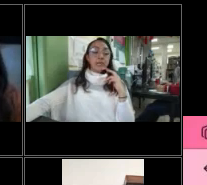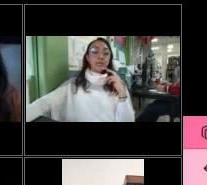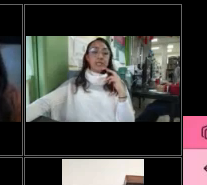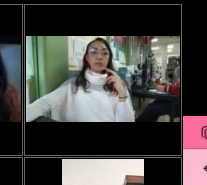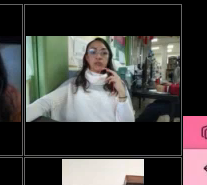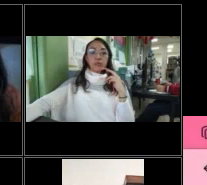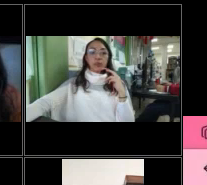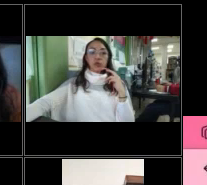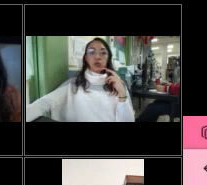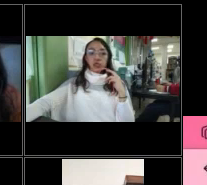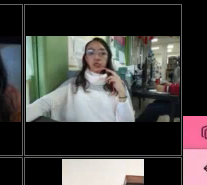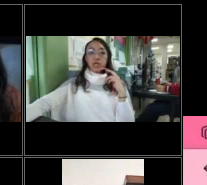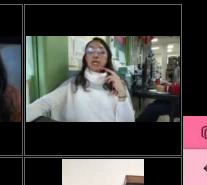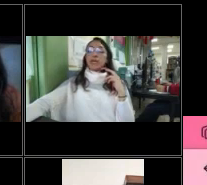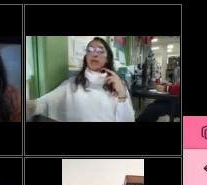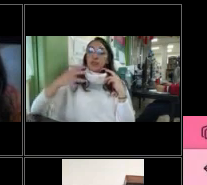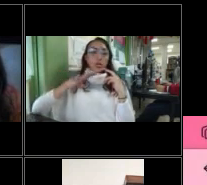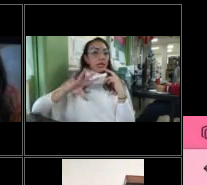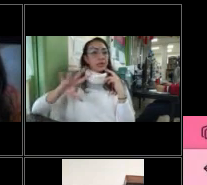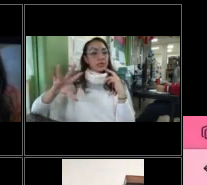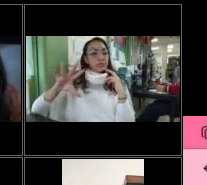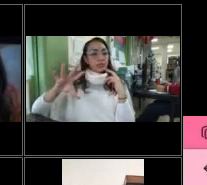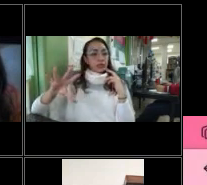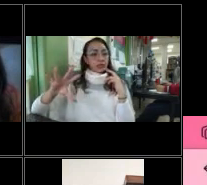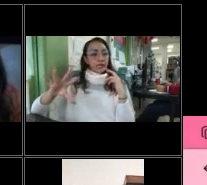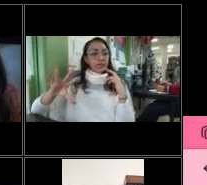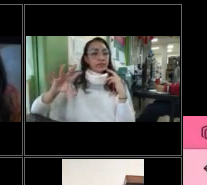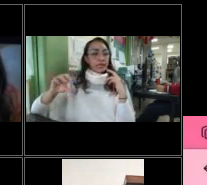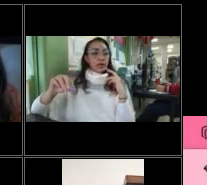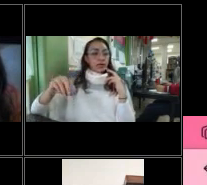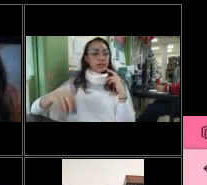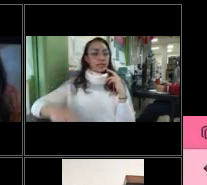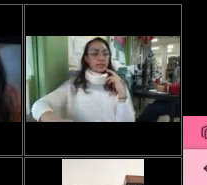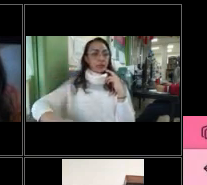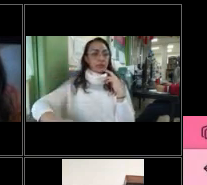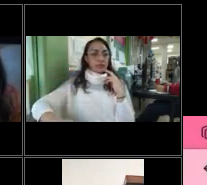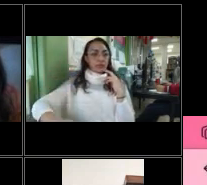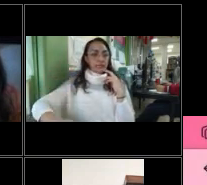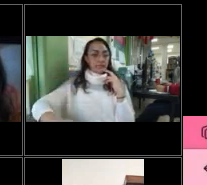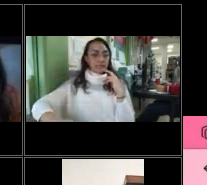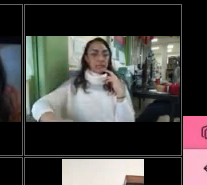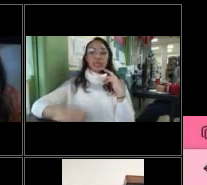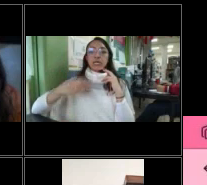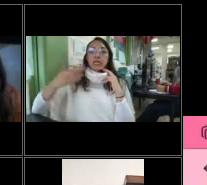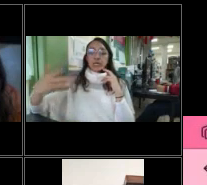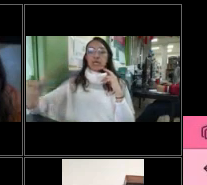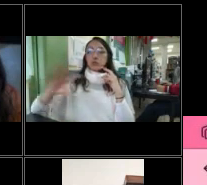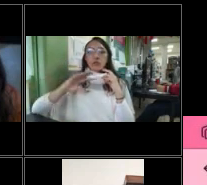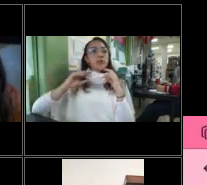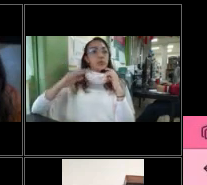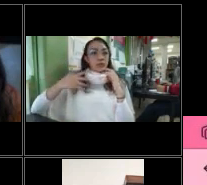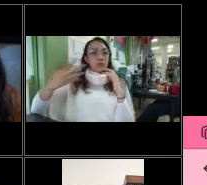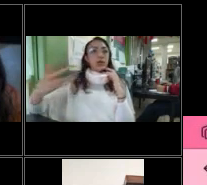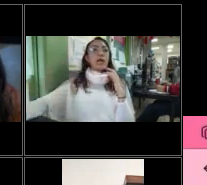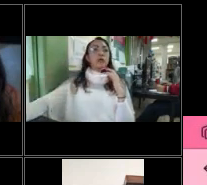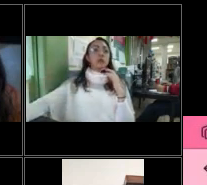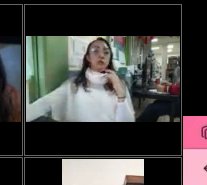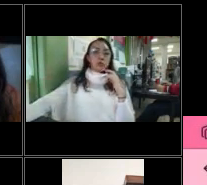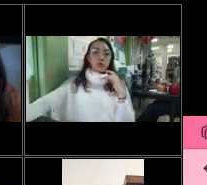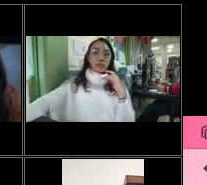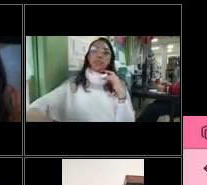Esta semana tenemos el módulo 2, que fue toda la parte teórica de lo que es la lengua de señas mexicana, y estuvimos